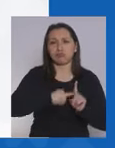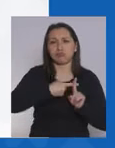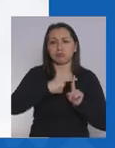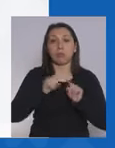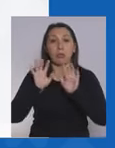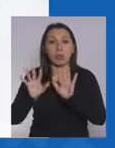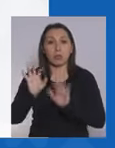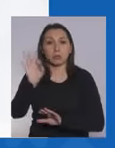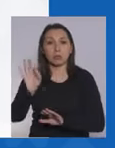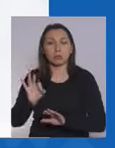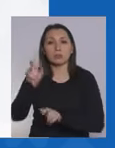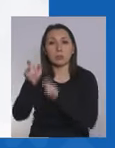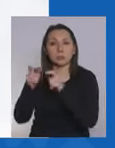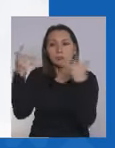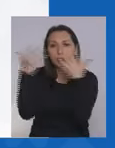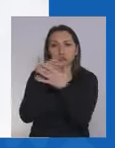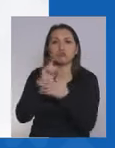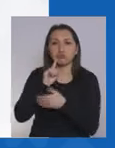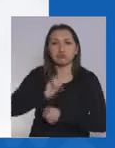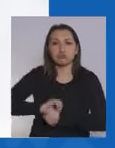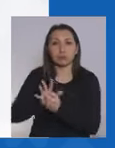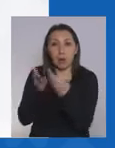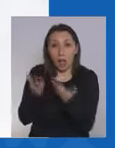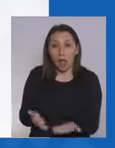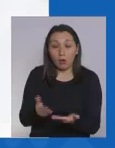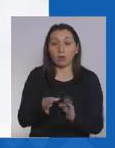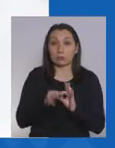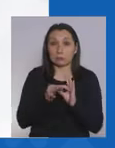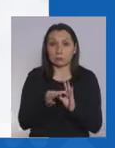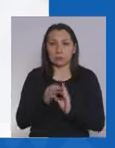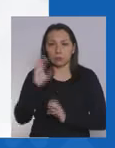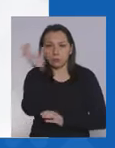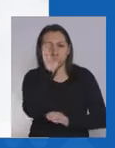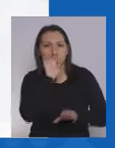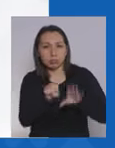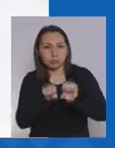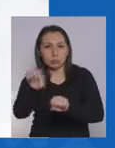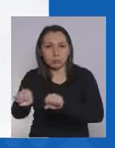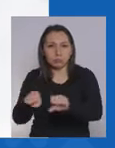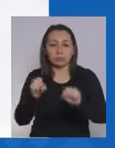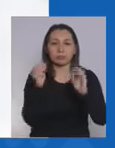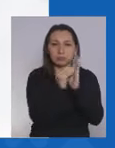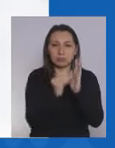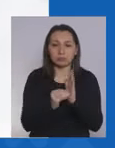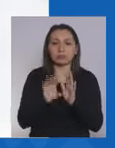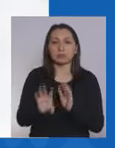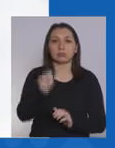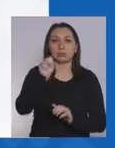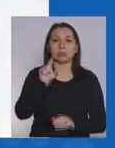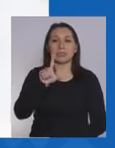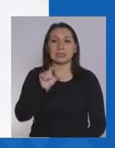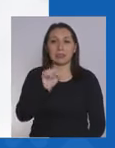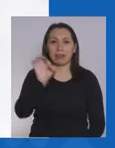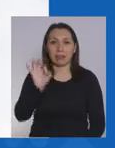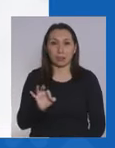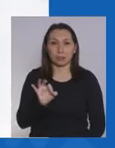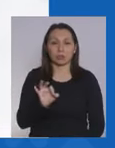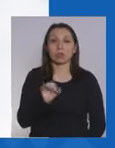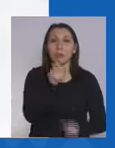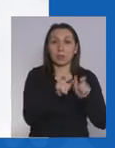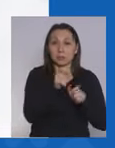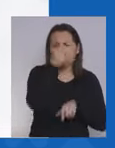de asintomáticos actualmente gracias a la búsqueda activa logramos detectar un 70 por ciento de